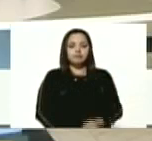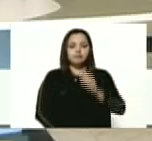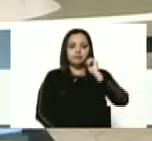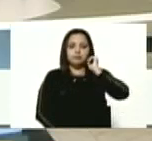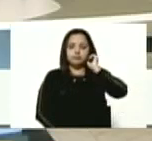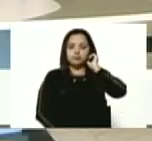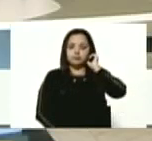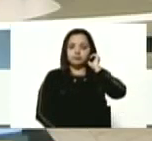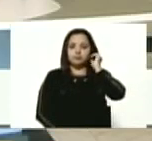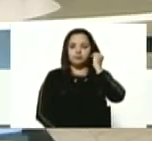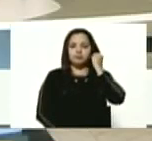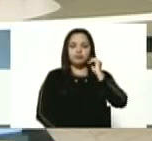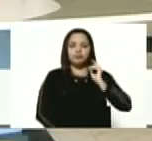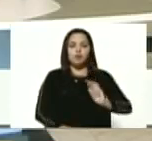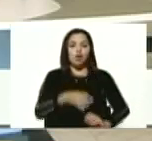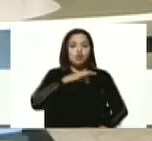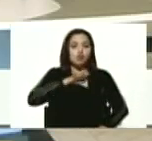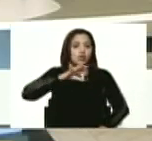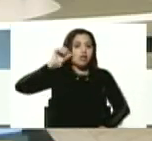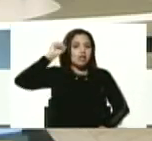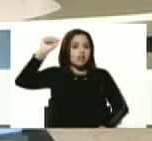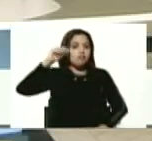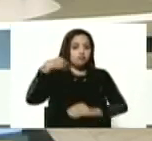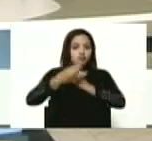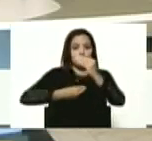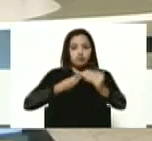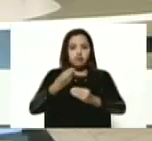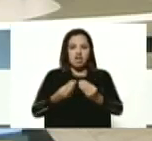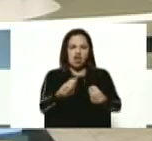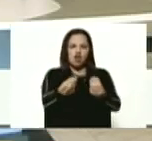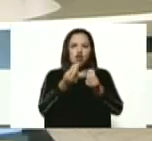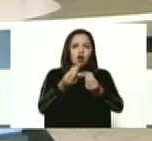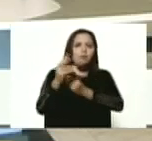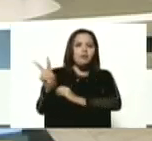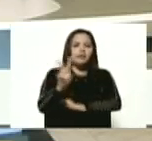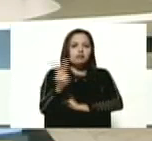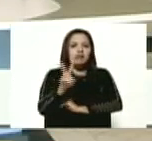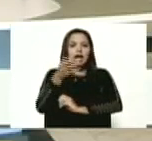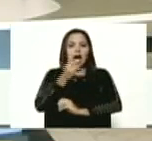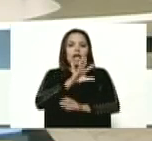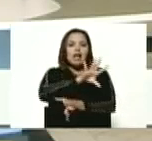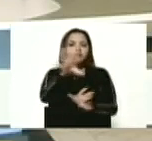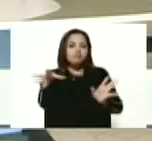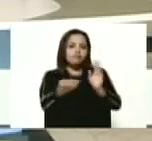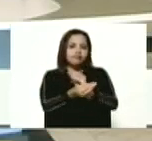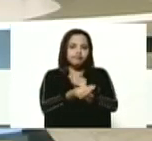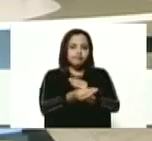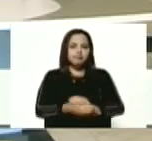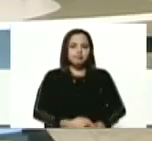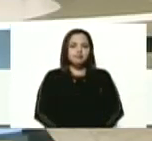del socialismo productivo, de cómo Venezuela, bueno, ha adoptado,